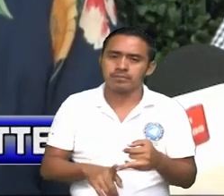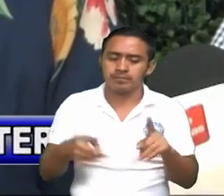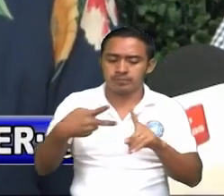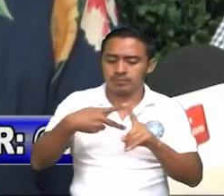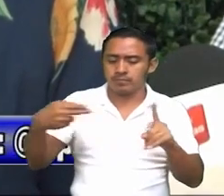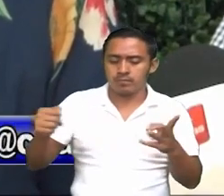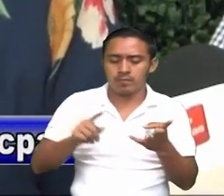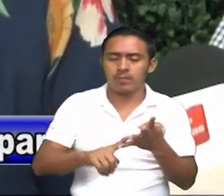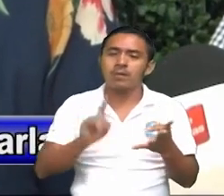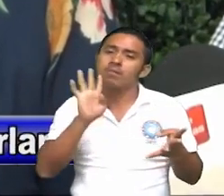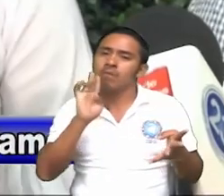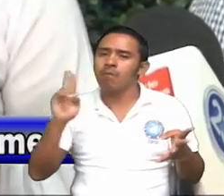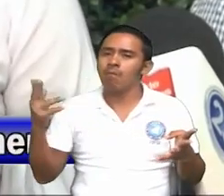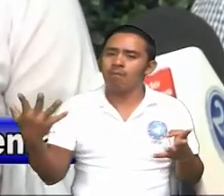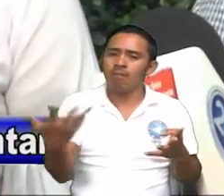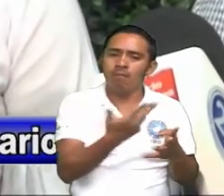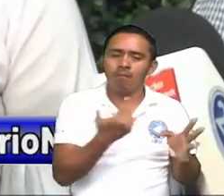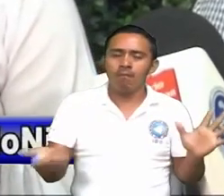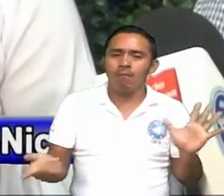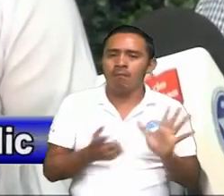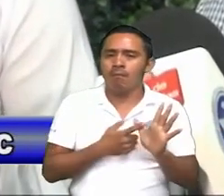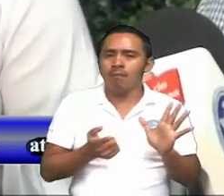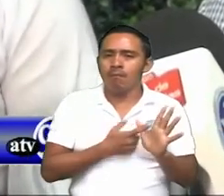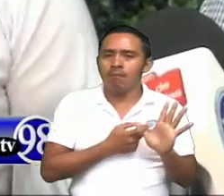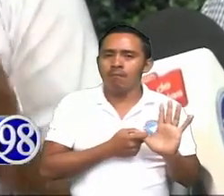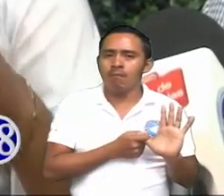hoteles, restaurantes. Le hacemos